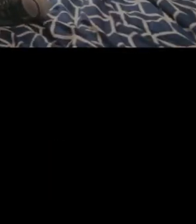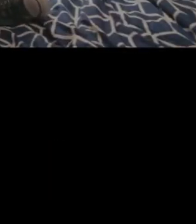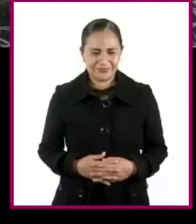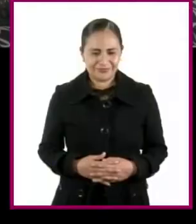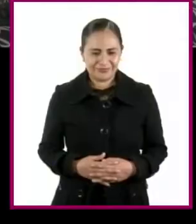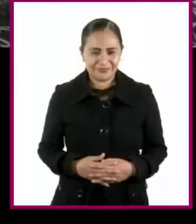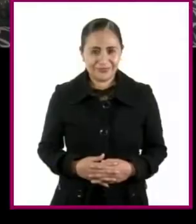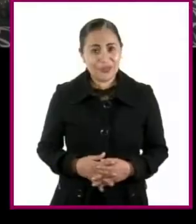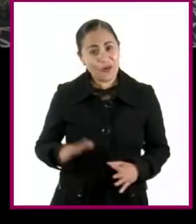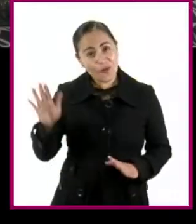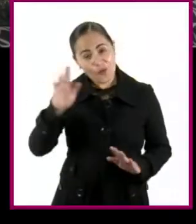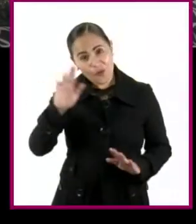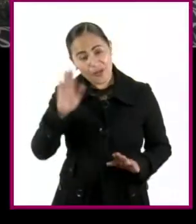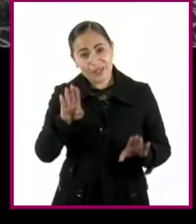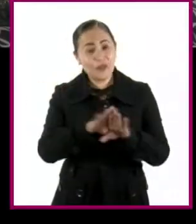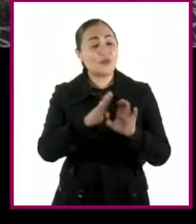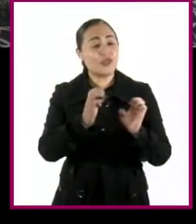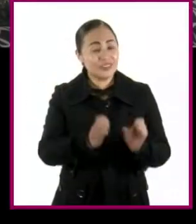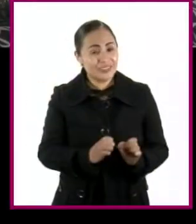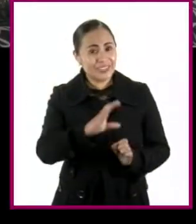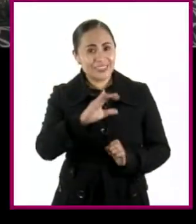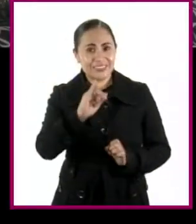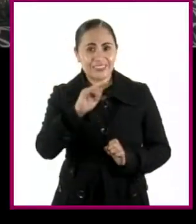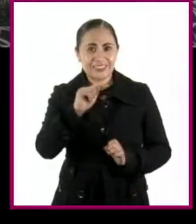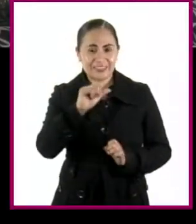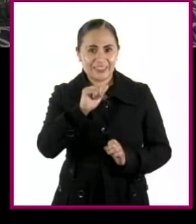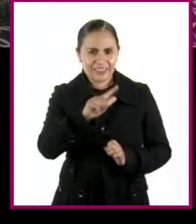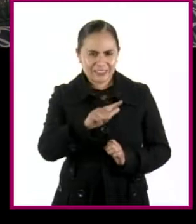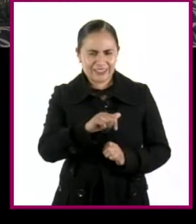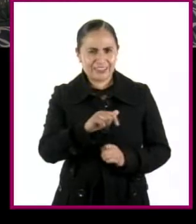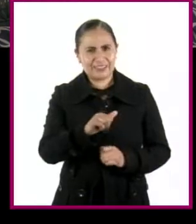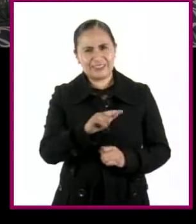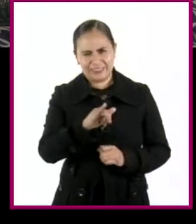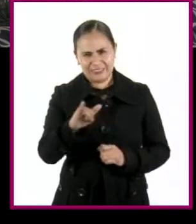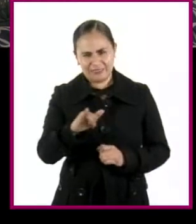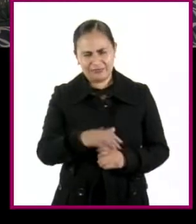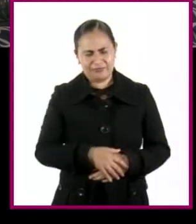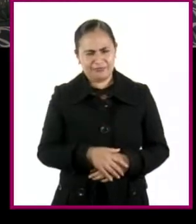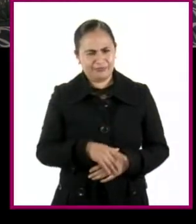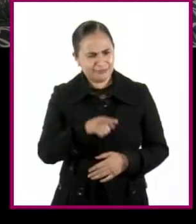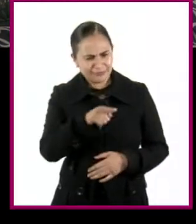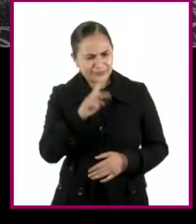¿Qué onda? ¿Cómo estás, Misitla? Oye, te ves...